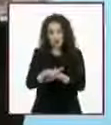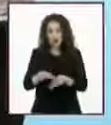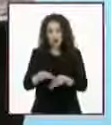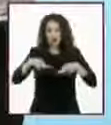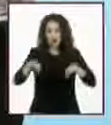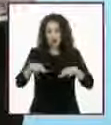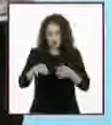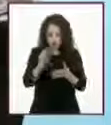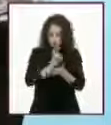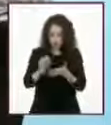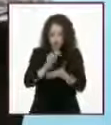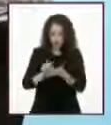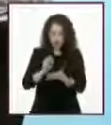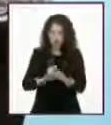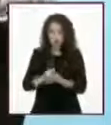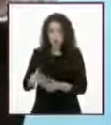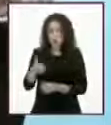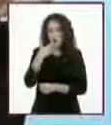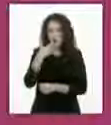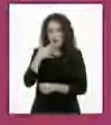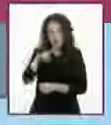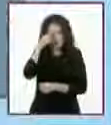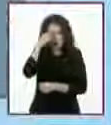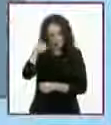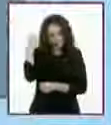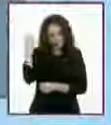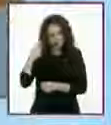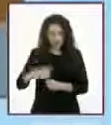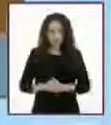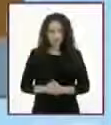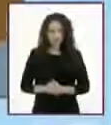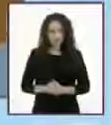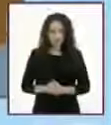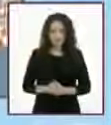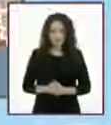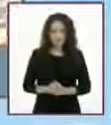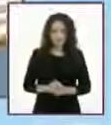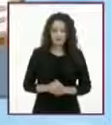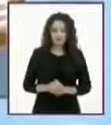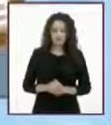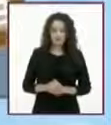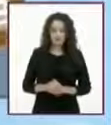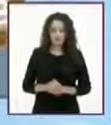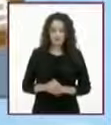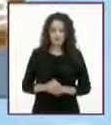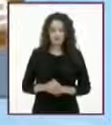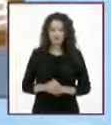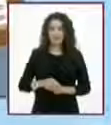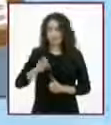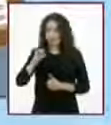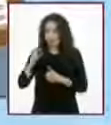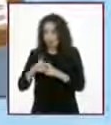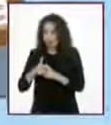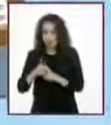documentos de usos prácticos. ¿Alguna vez te han pedido poner algo por escrito para